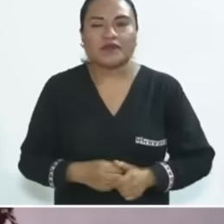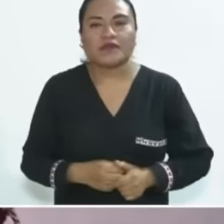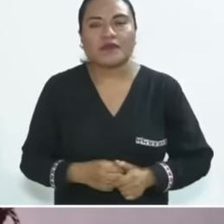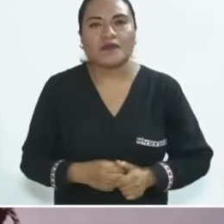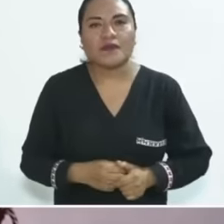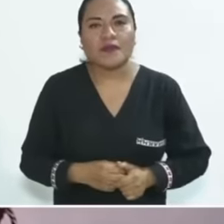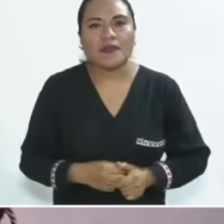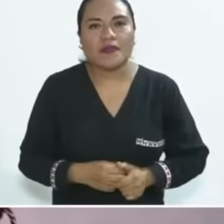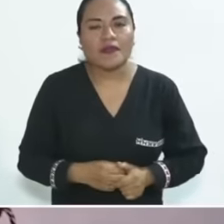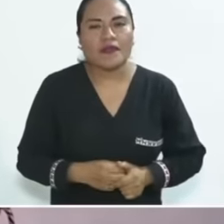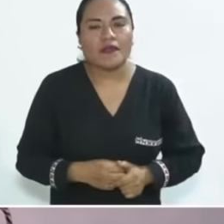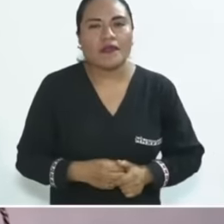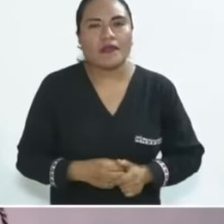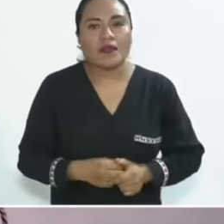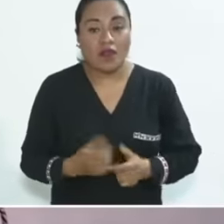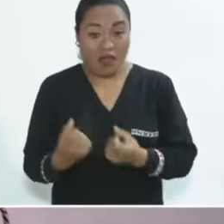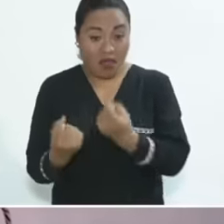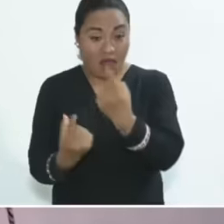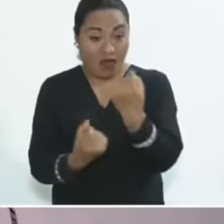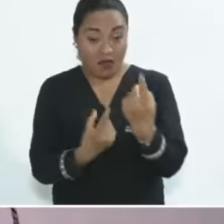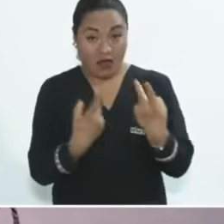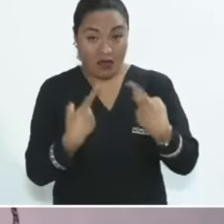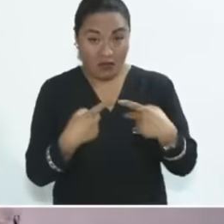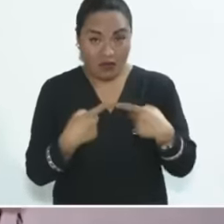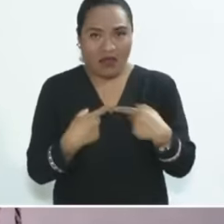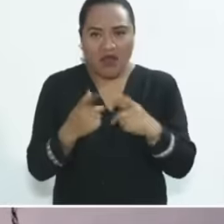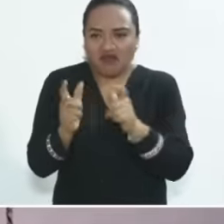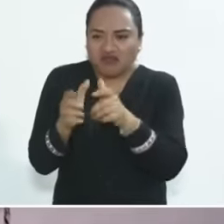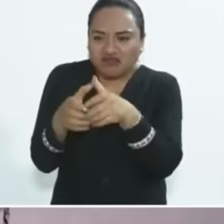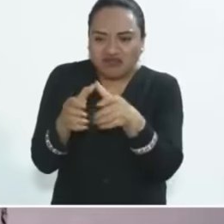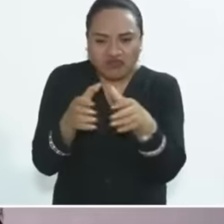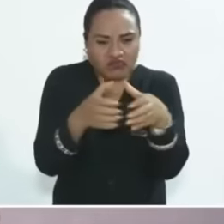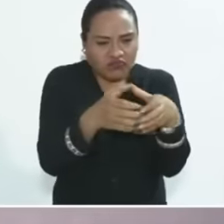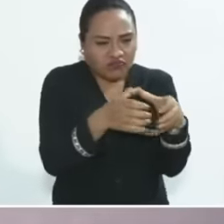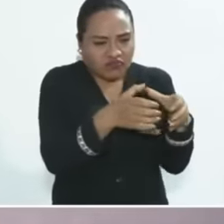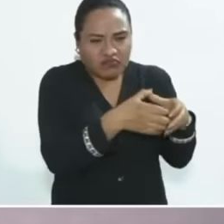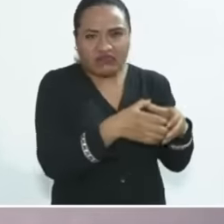Porque unos cuantos, una minoría, lo tiene todo.